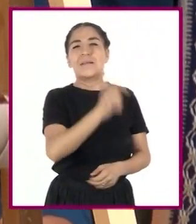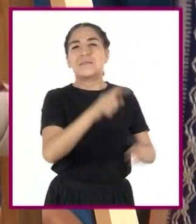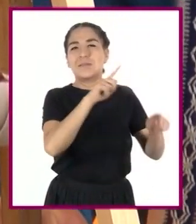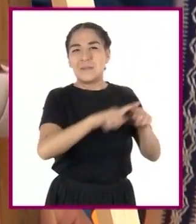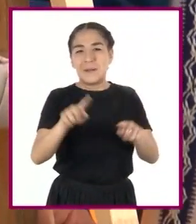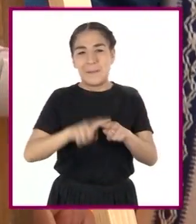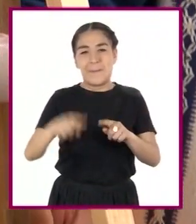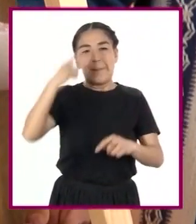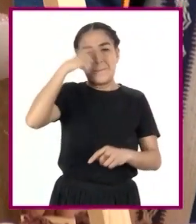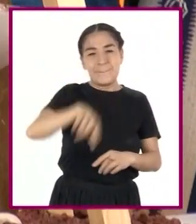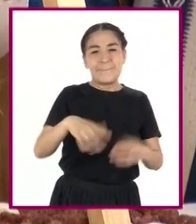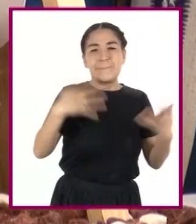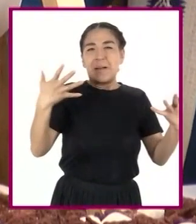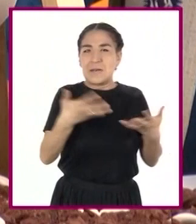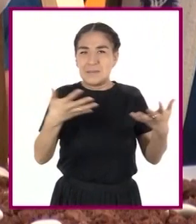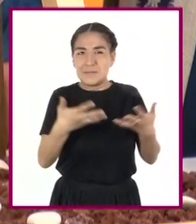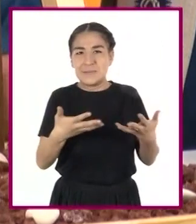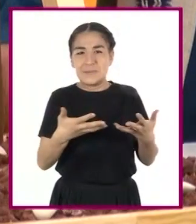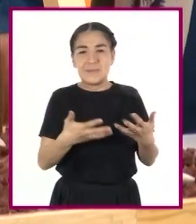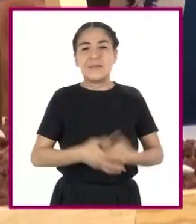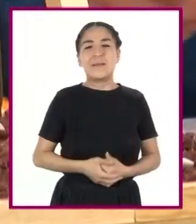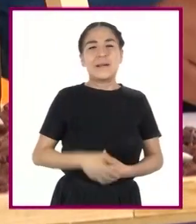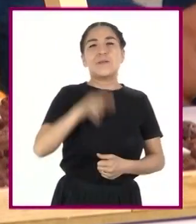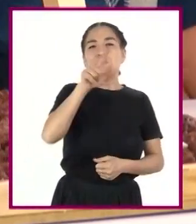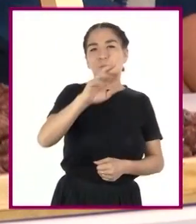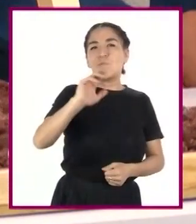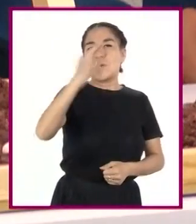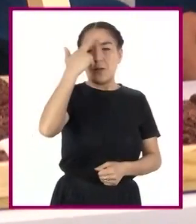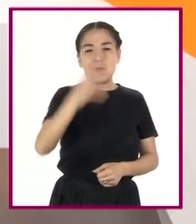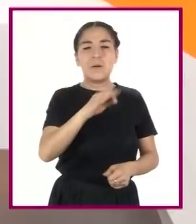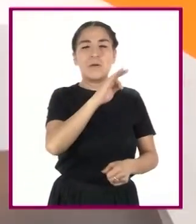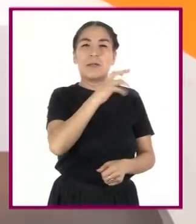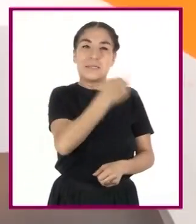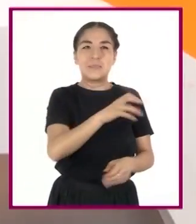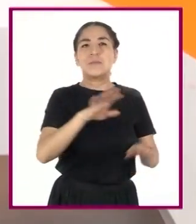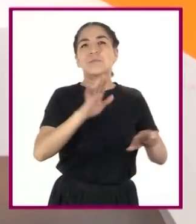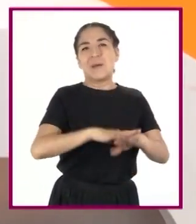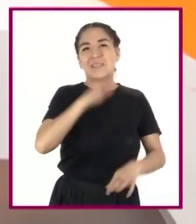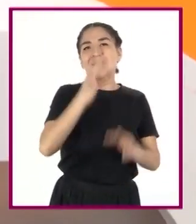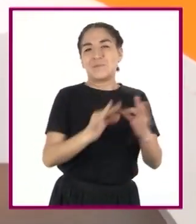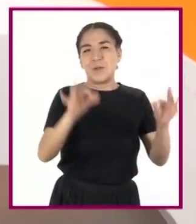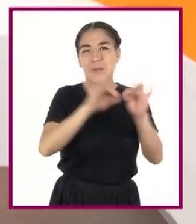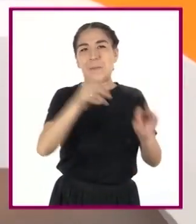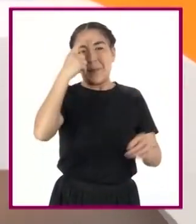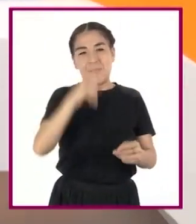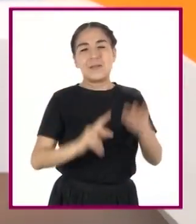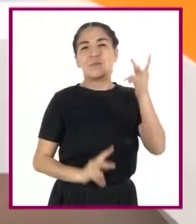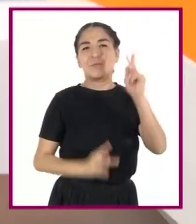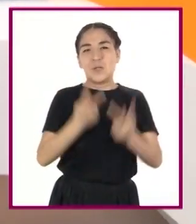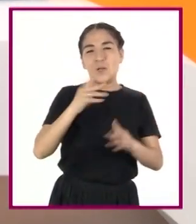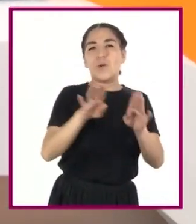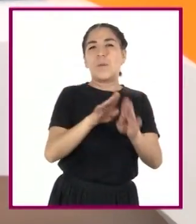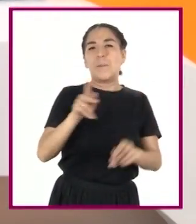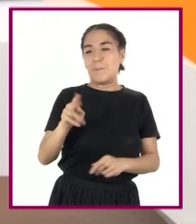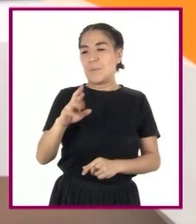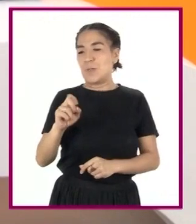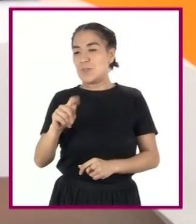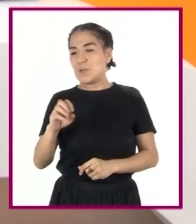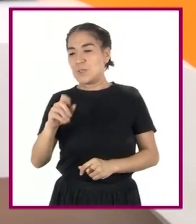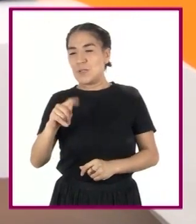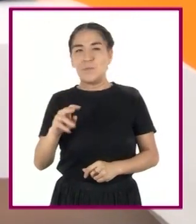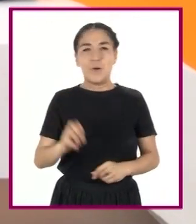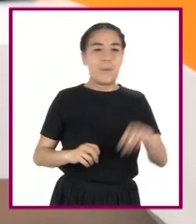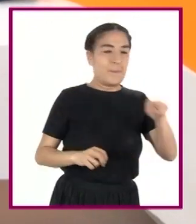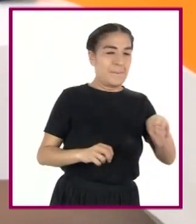áreas de oportunidad y recuerden que esa es la diferencia principal entre los prototipos y las maquetas.